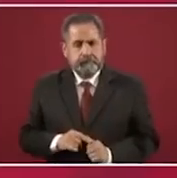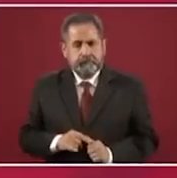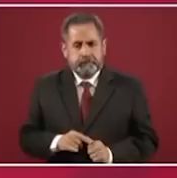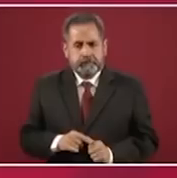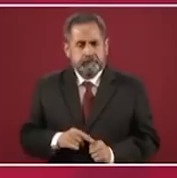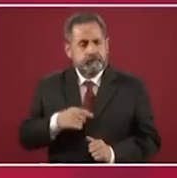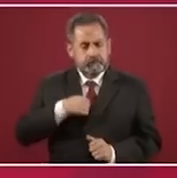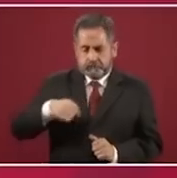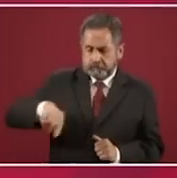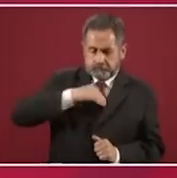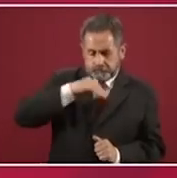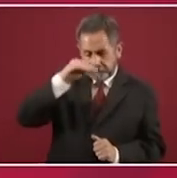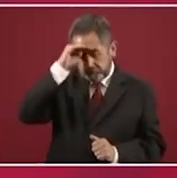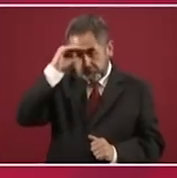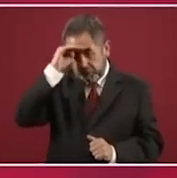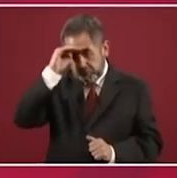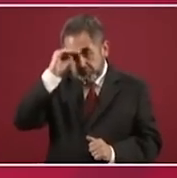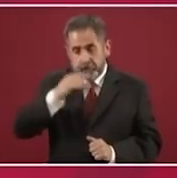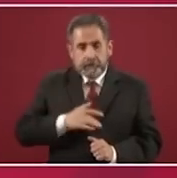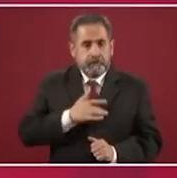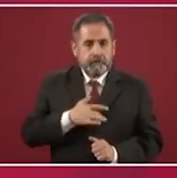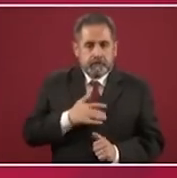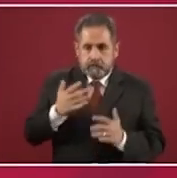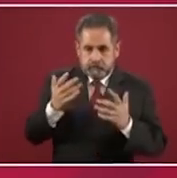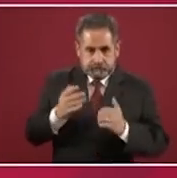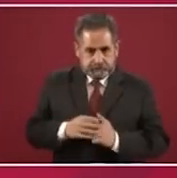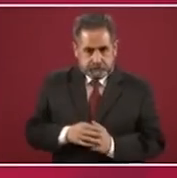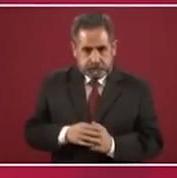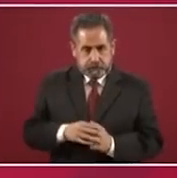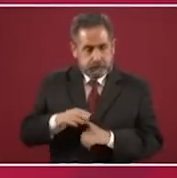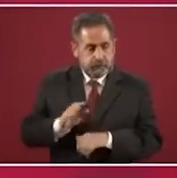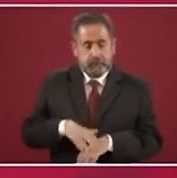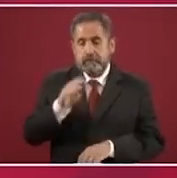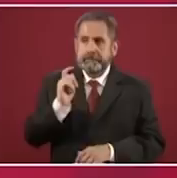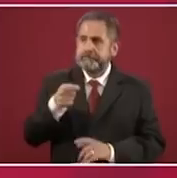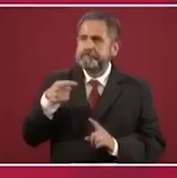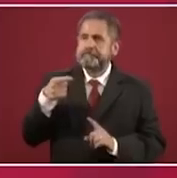lo que consideramos es más